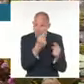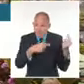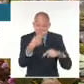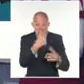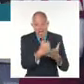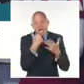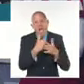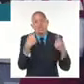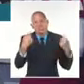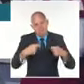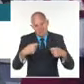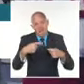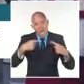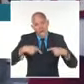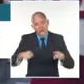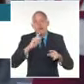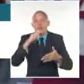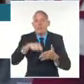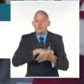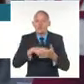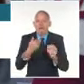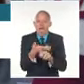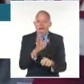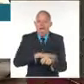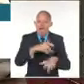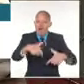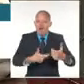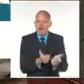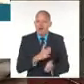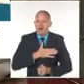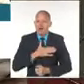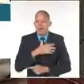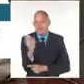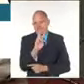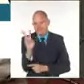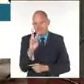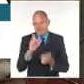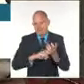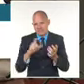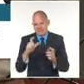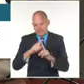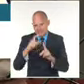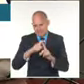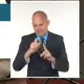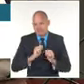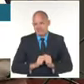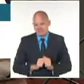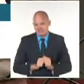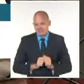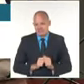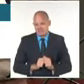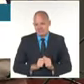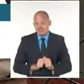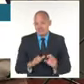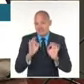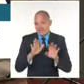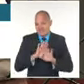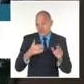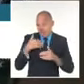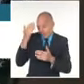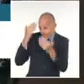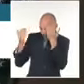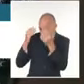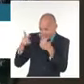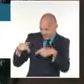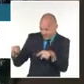en el proceso asambleario previo al Congreso número 22 de la organización. Asimismo, le agradeció a Hua Xin el apoyo